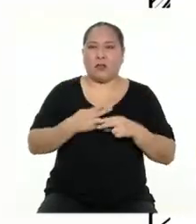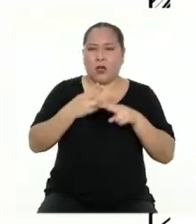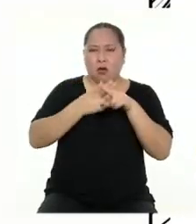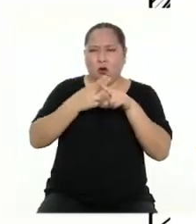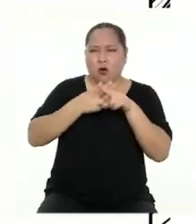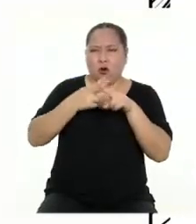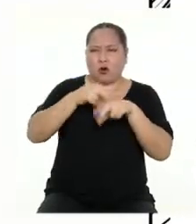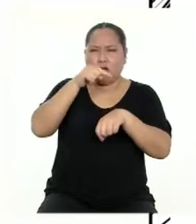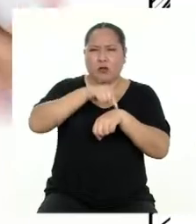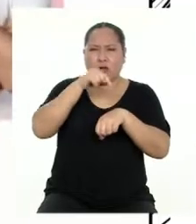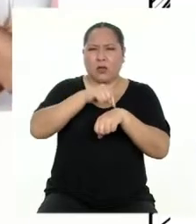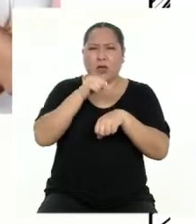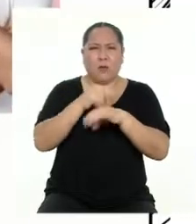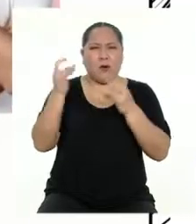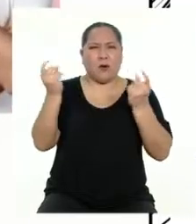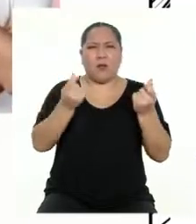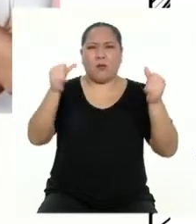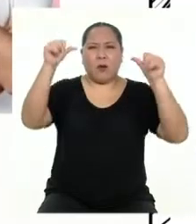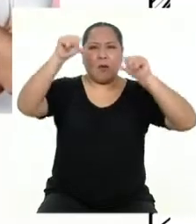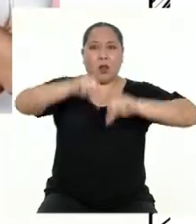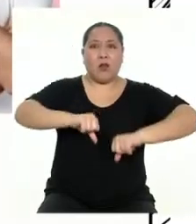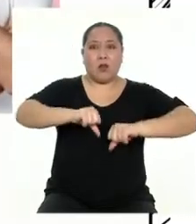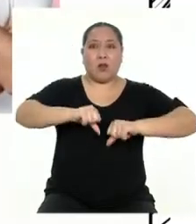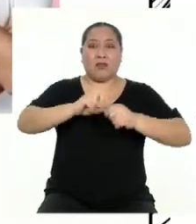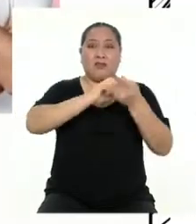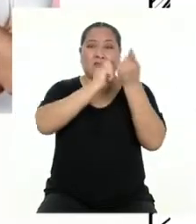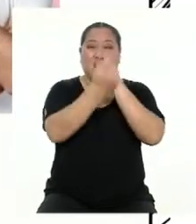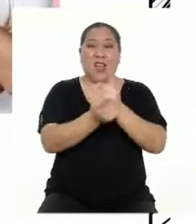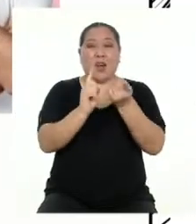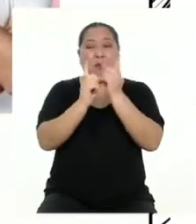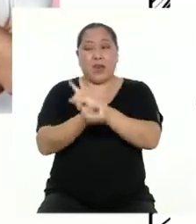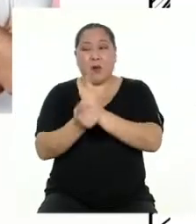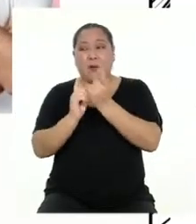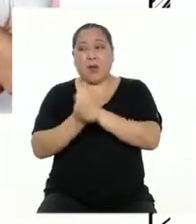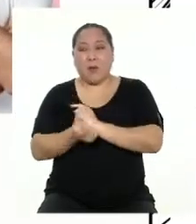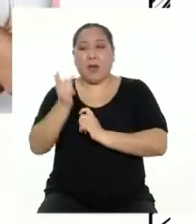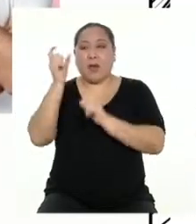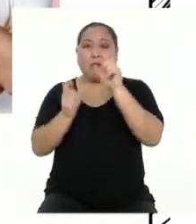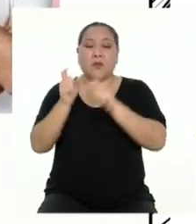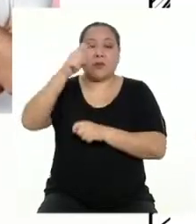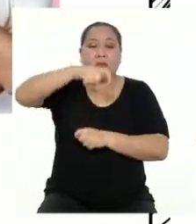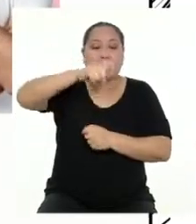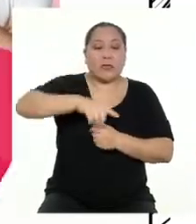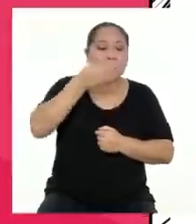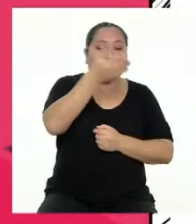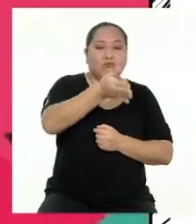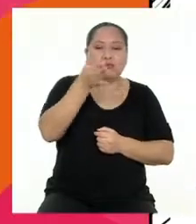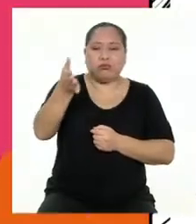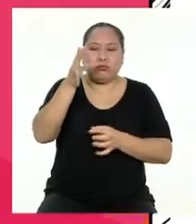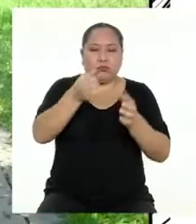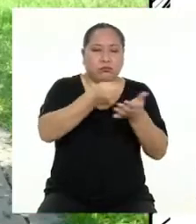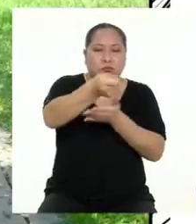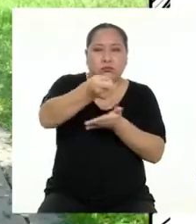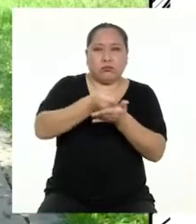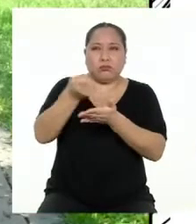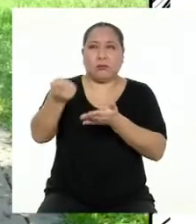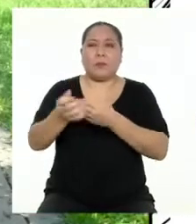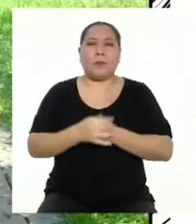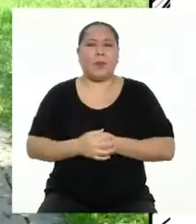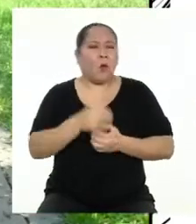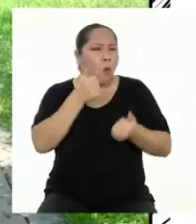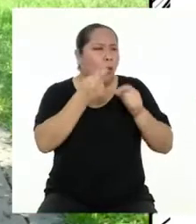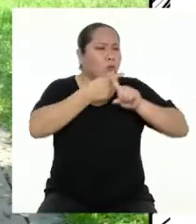se renuevan constantemente, buscando generar en la gente la necesidad de siempre tener lo último o lo que está de moda. ¿Cuál es la